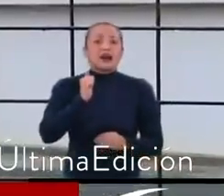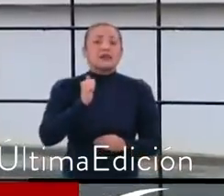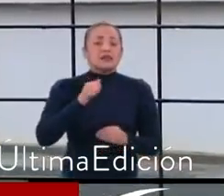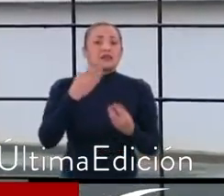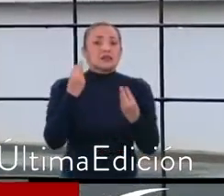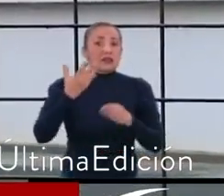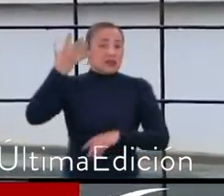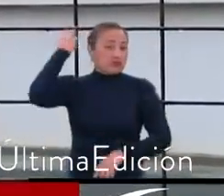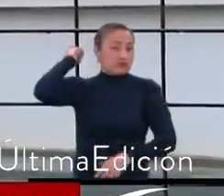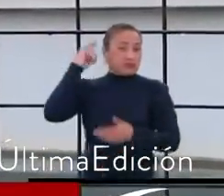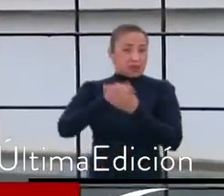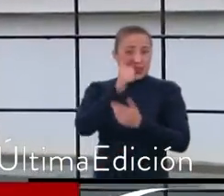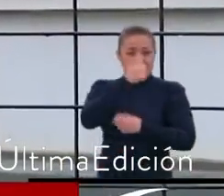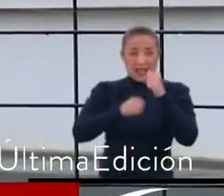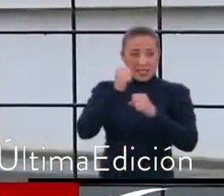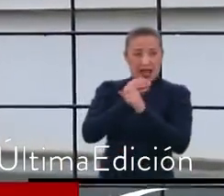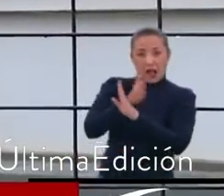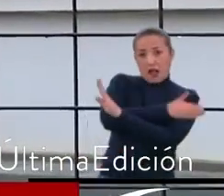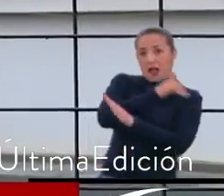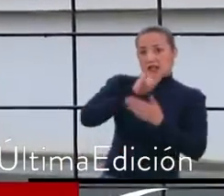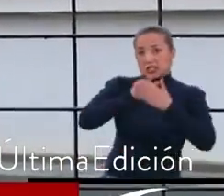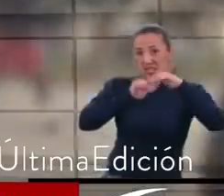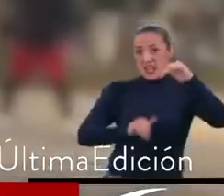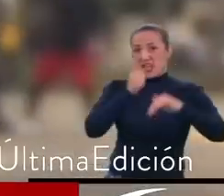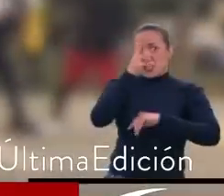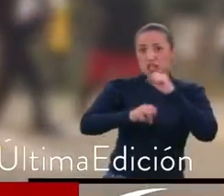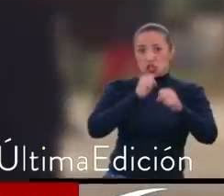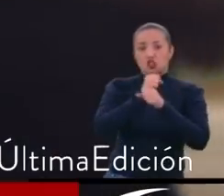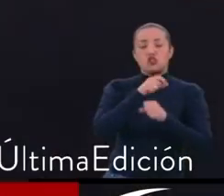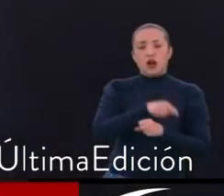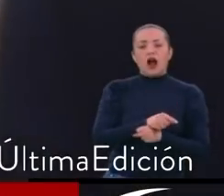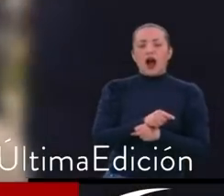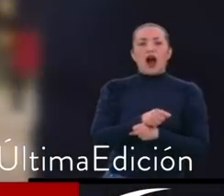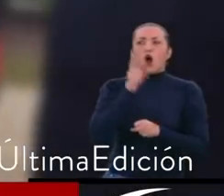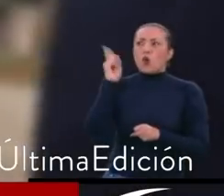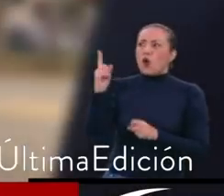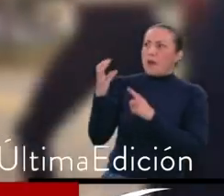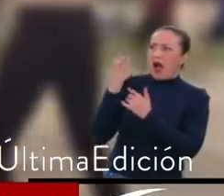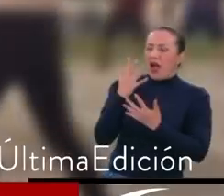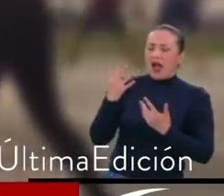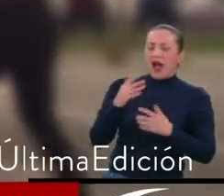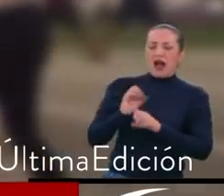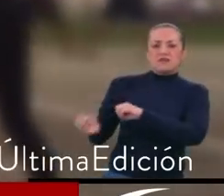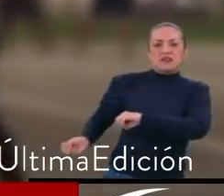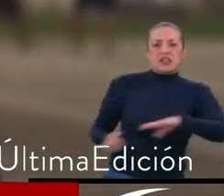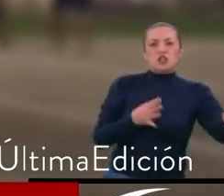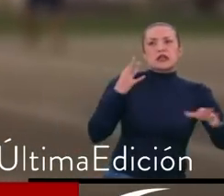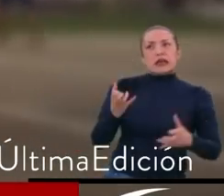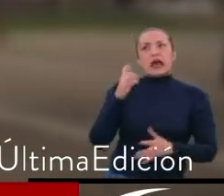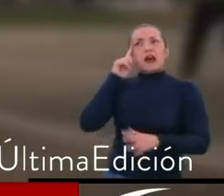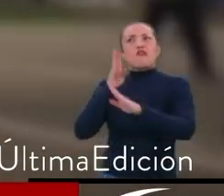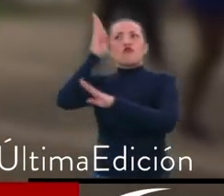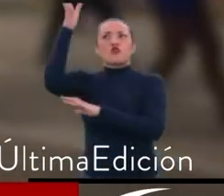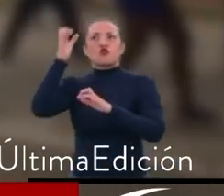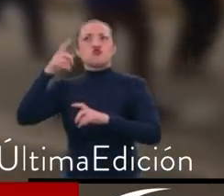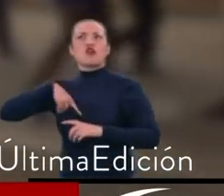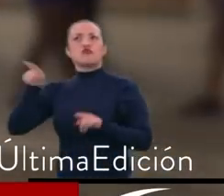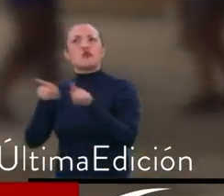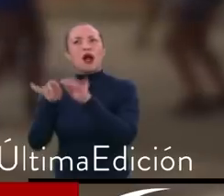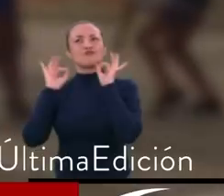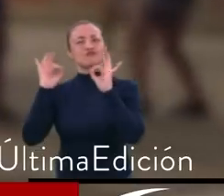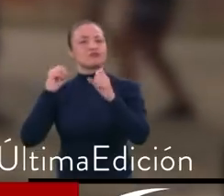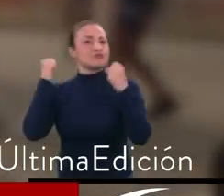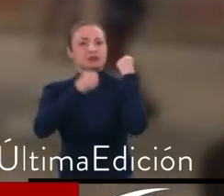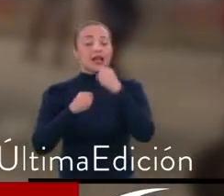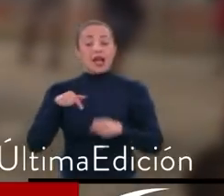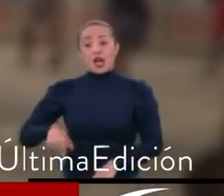para esa época eran menores de edad, renunciaron a su sueño de ser grandes boxeadoras. Noticias Caracol se comunicó con el señor